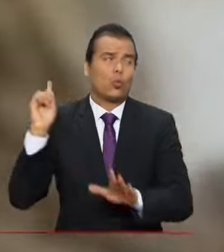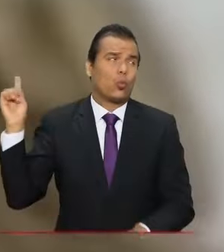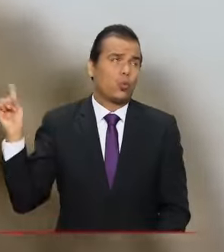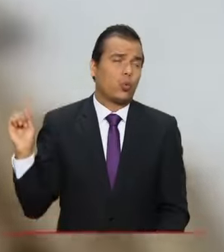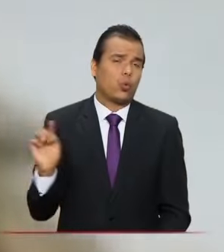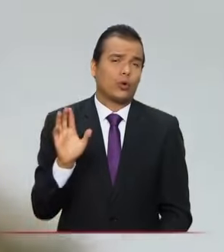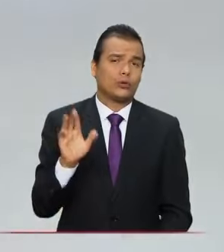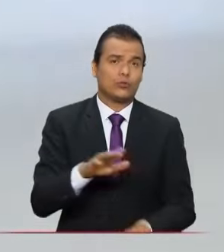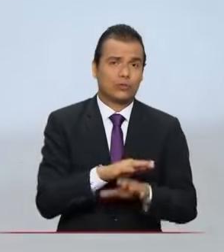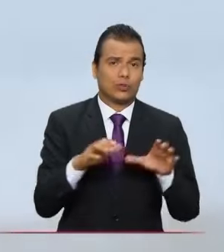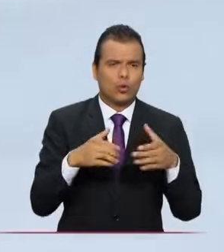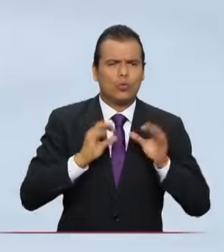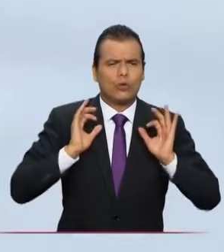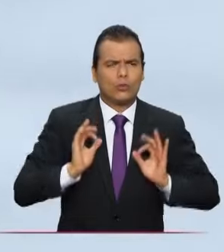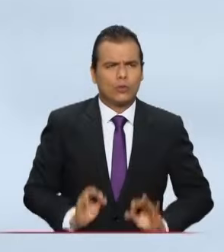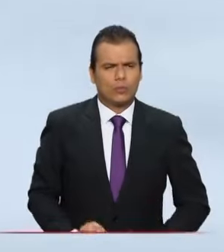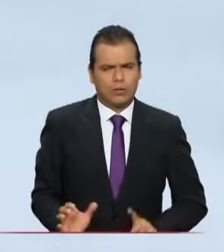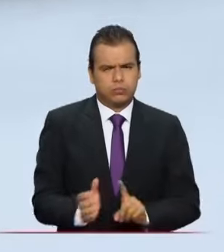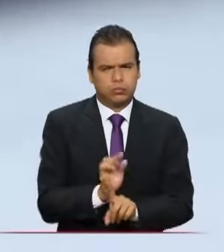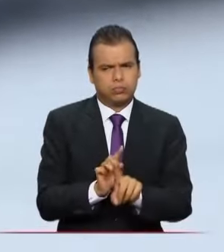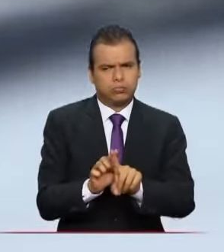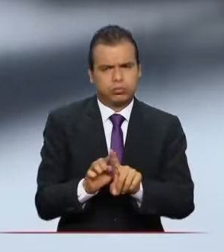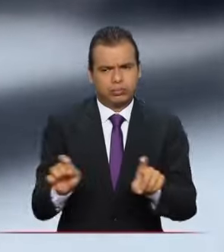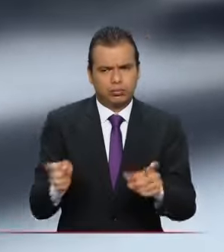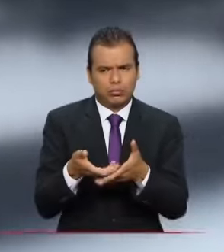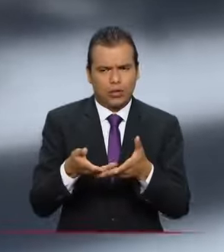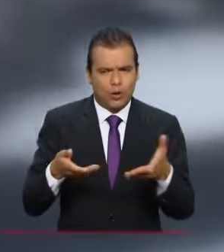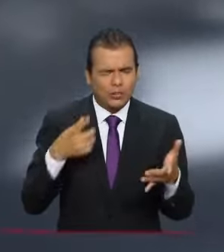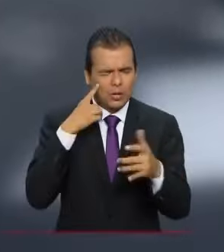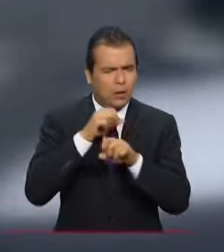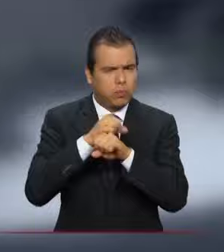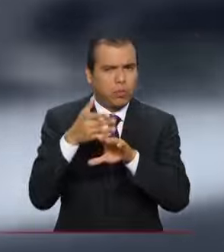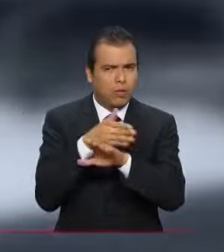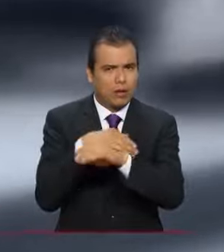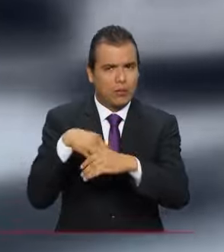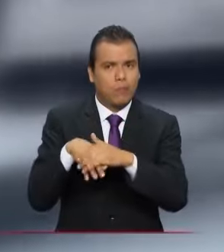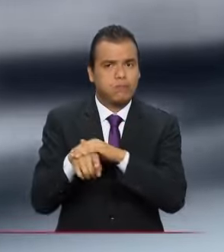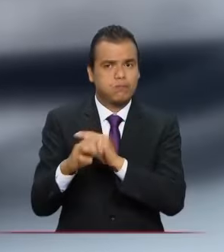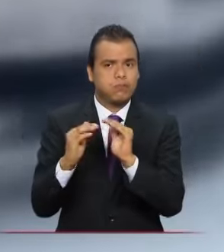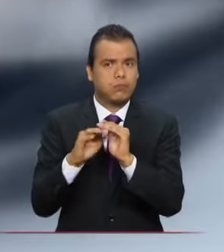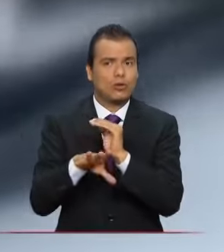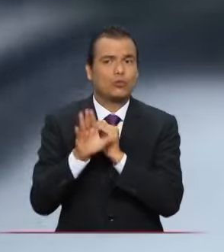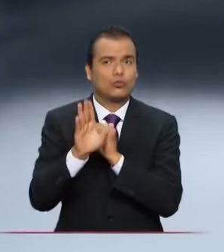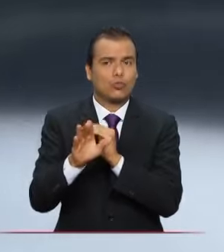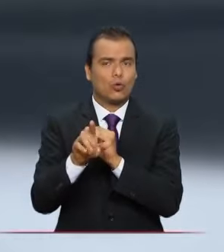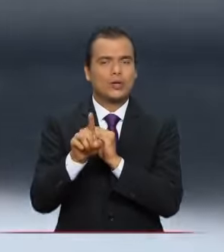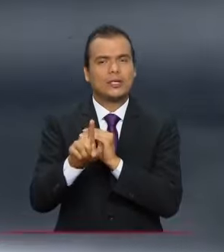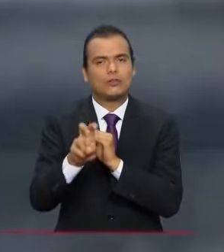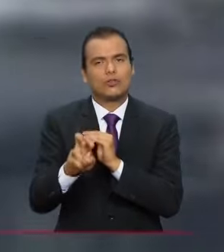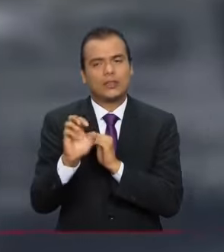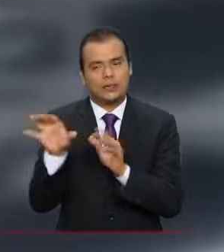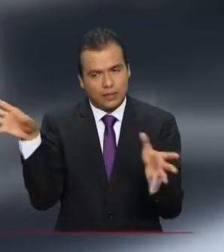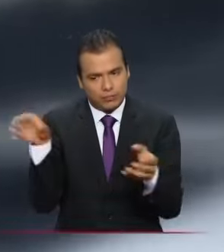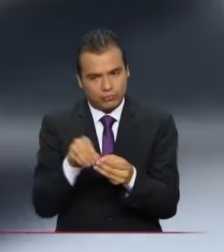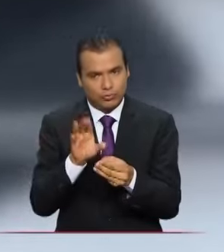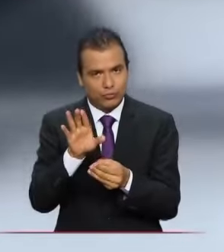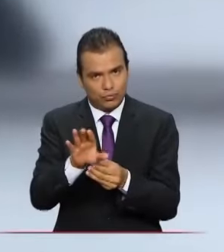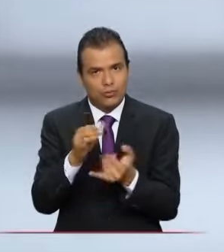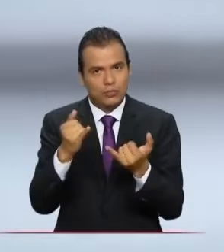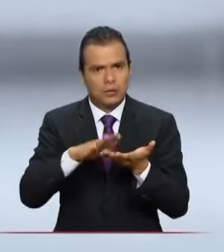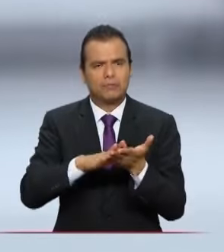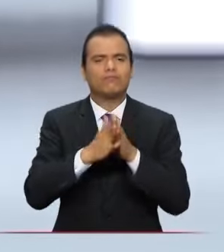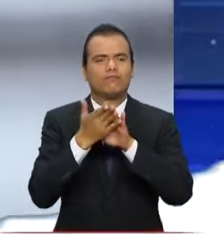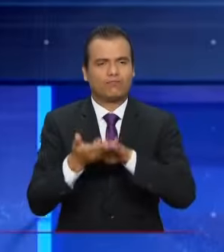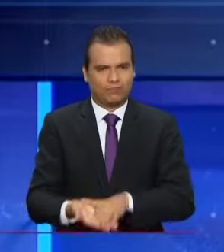lograron destruir 170 artefactos explosivos que habían sido almacenados en una vivienda y que serían usados para lanzarlos con drones.